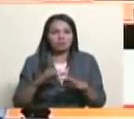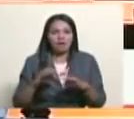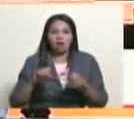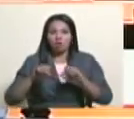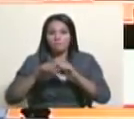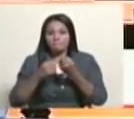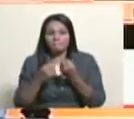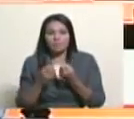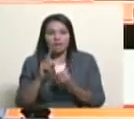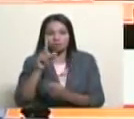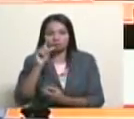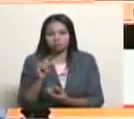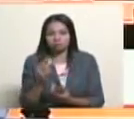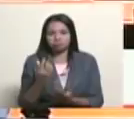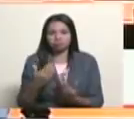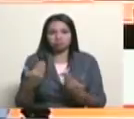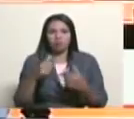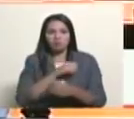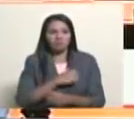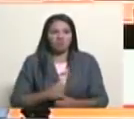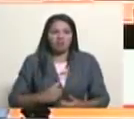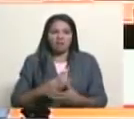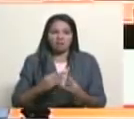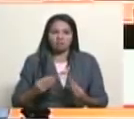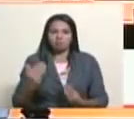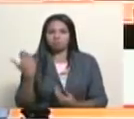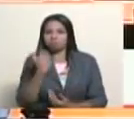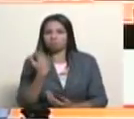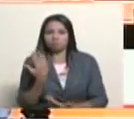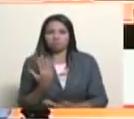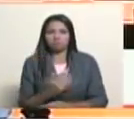el minimalismo en nuestra vida diaria, en el liderazgo